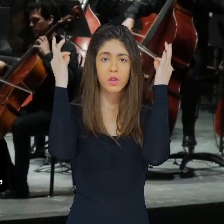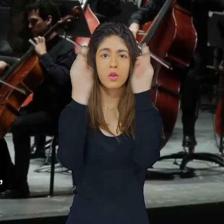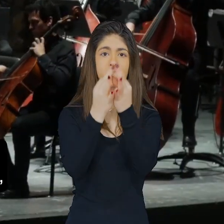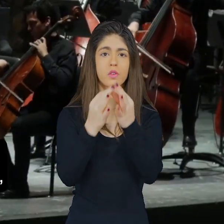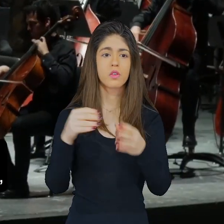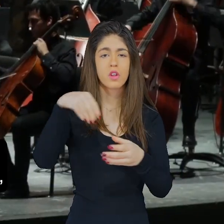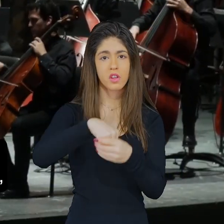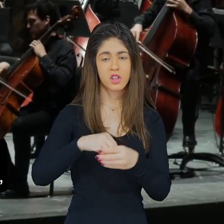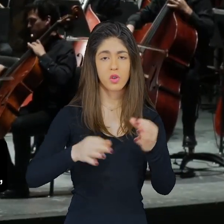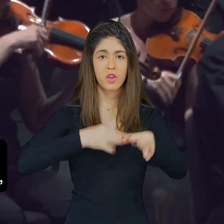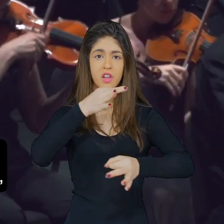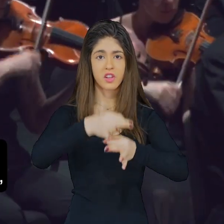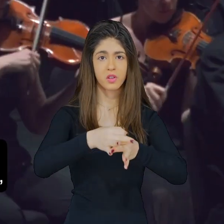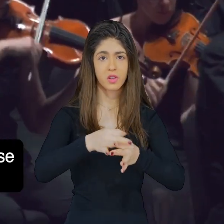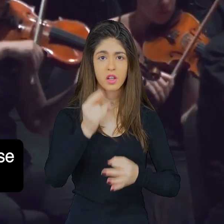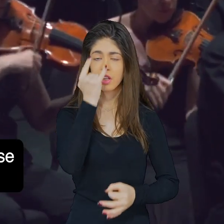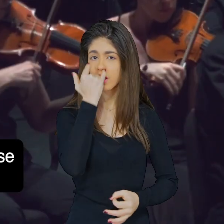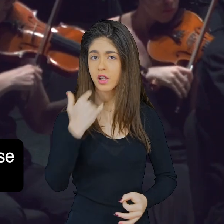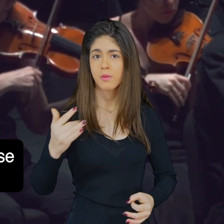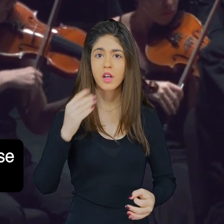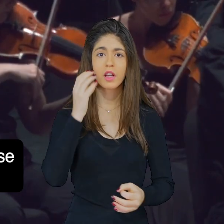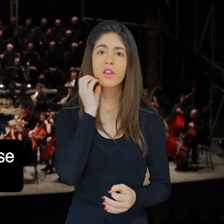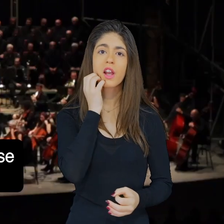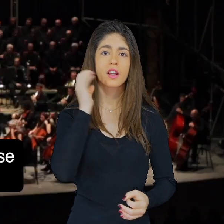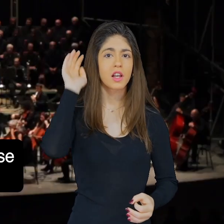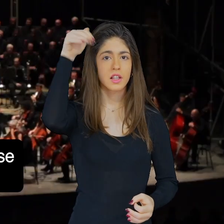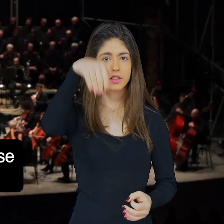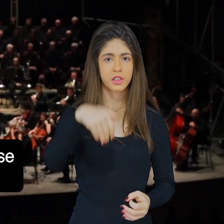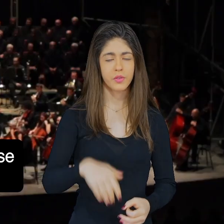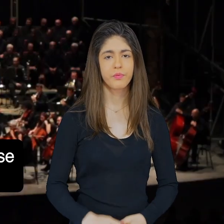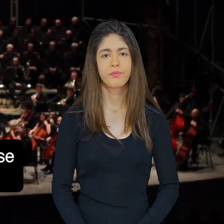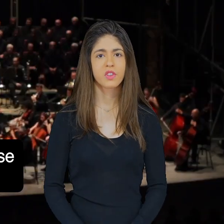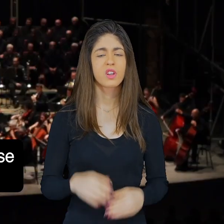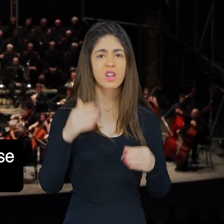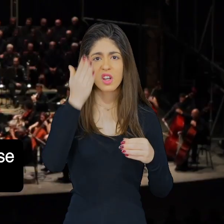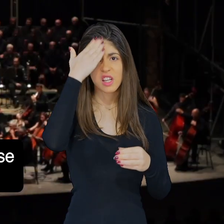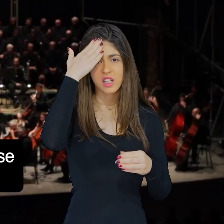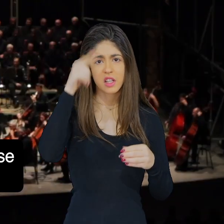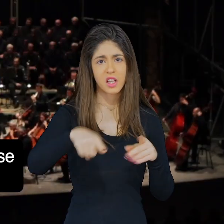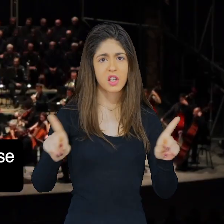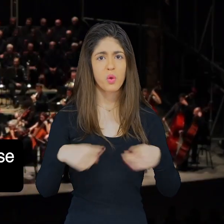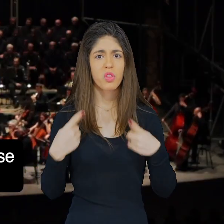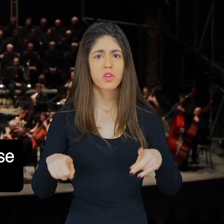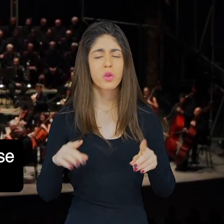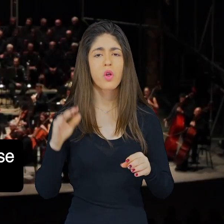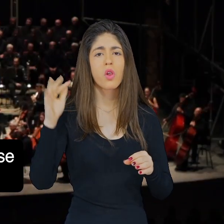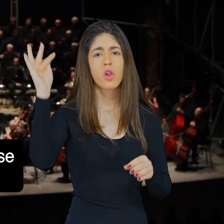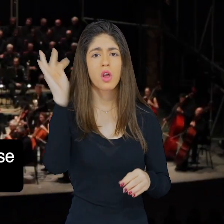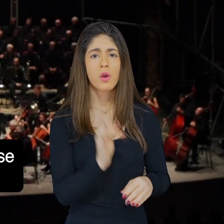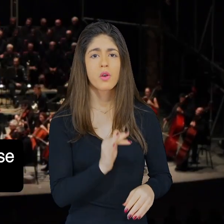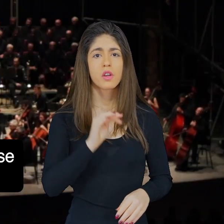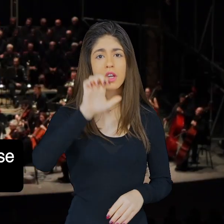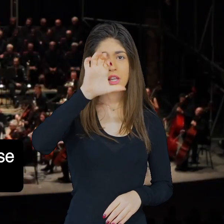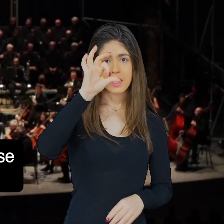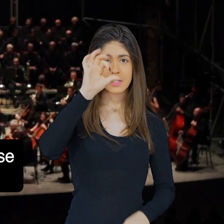Encabeza este concierto la obra Esencia de Luz, de la compositora canaria Laura Vega, de la que también se podrá escuchar en el programa